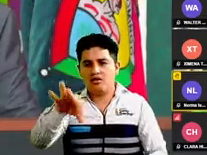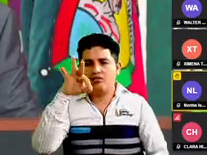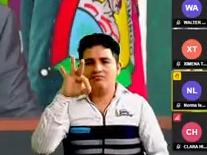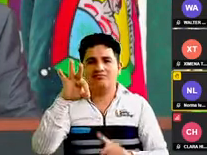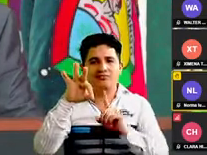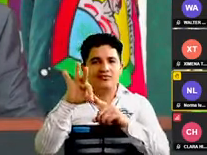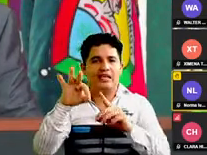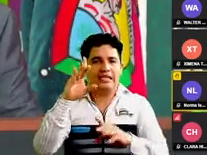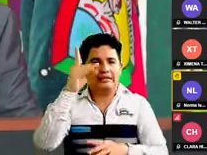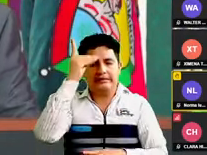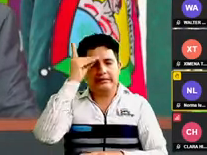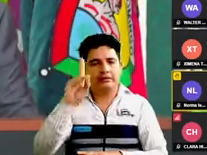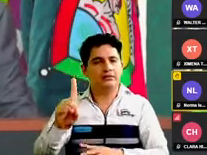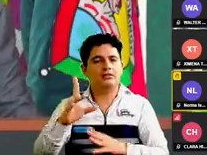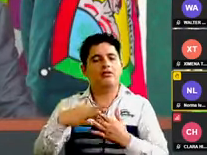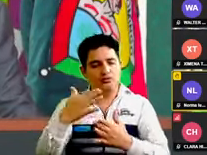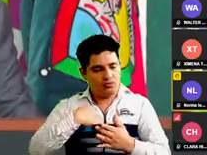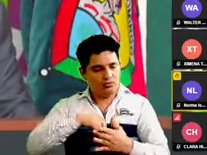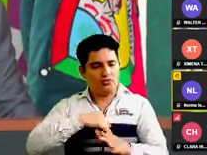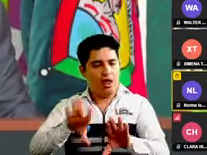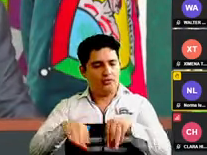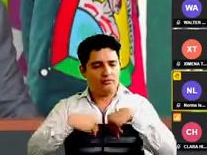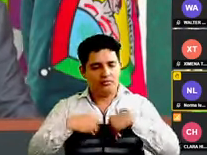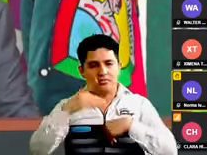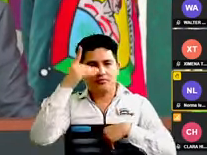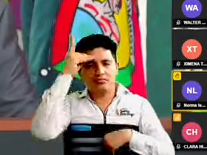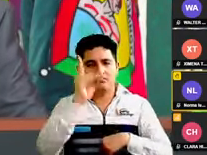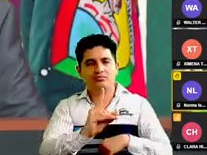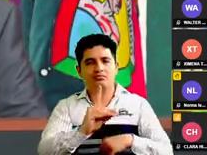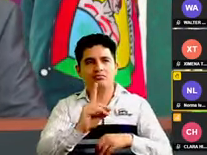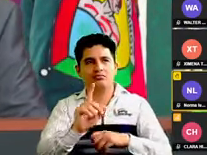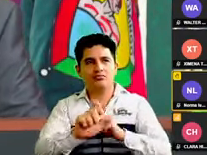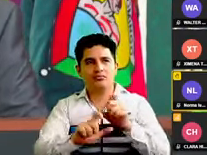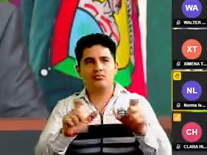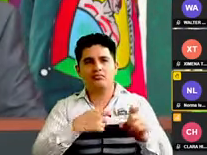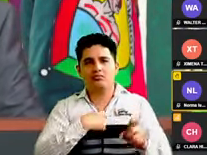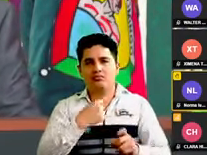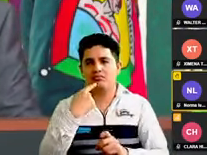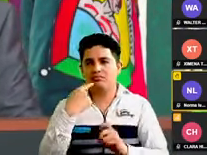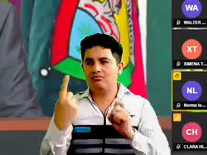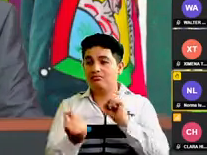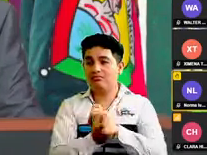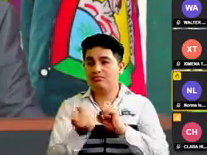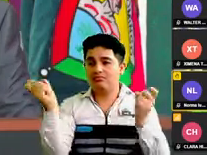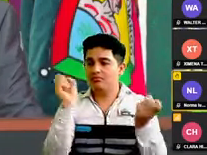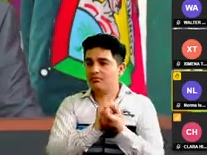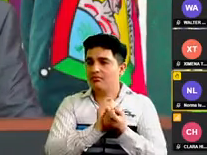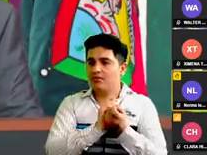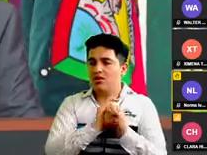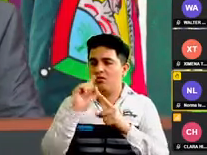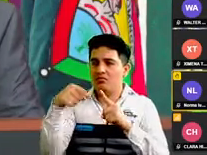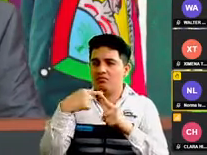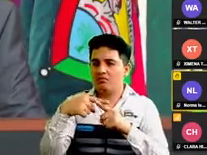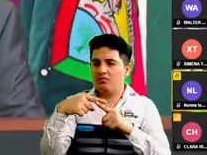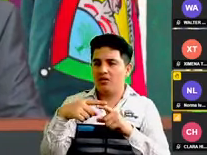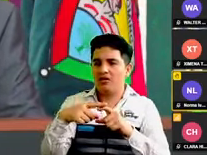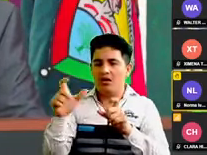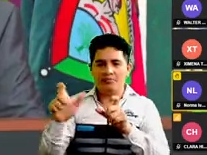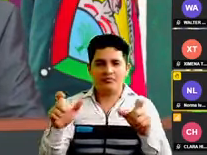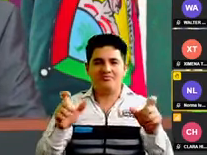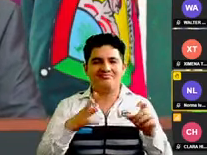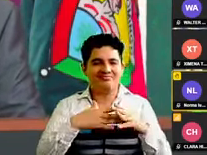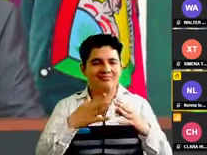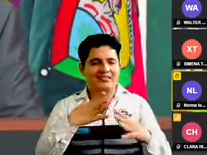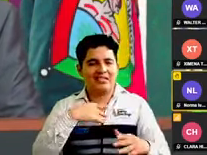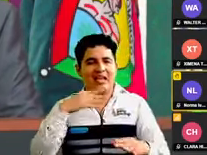decidió. No me vengan a hablar sus falsas teorías cuando luego de que el pueblo ya decidió.